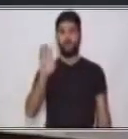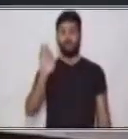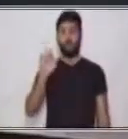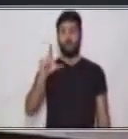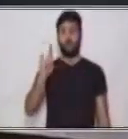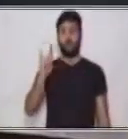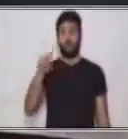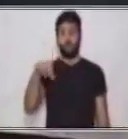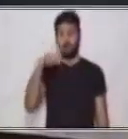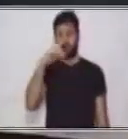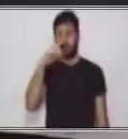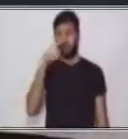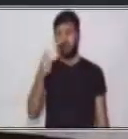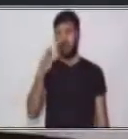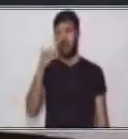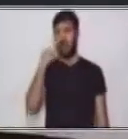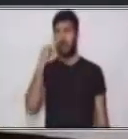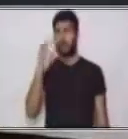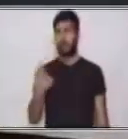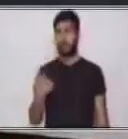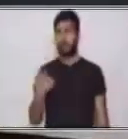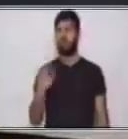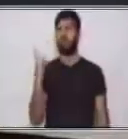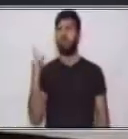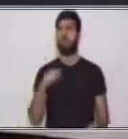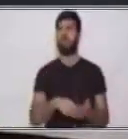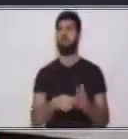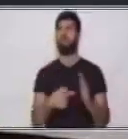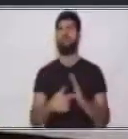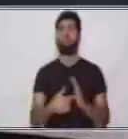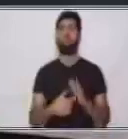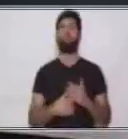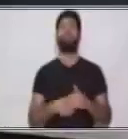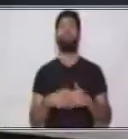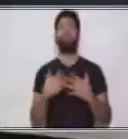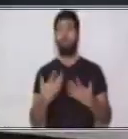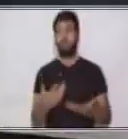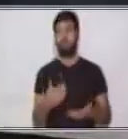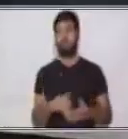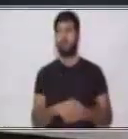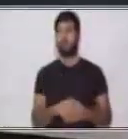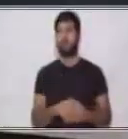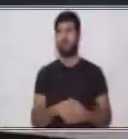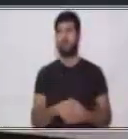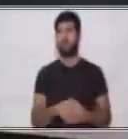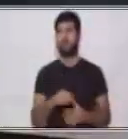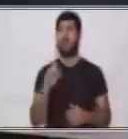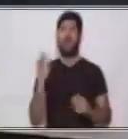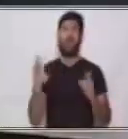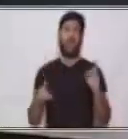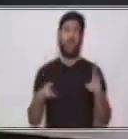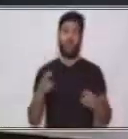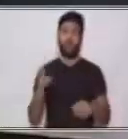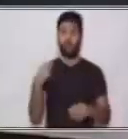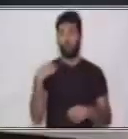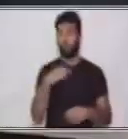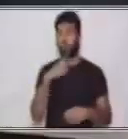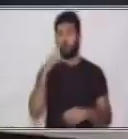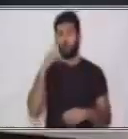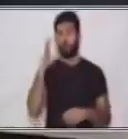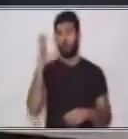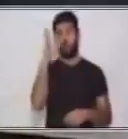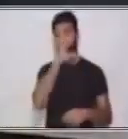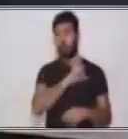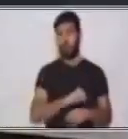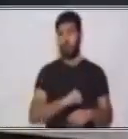está la lectura silenciosa. Y esto es muy interesante porque posiblemente ustedes no se han percatado, o nosotros no nos hemos percatado, que existe